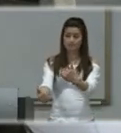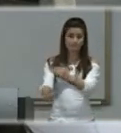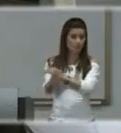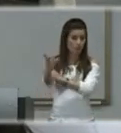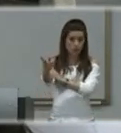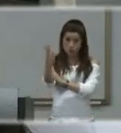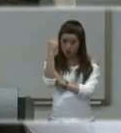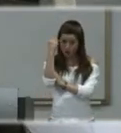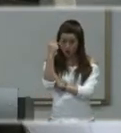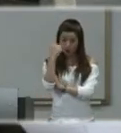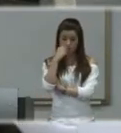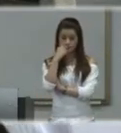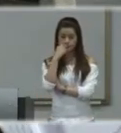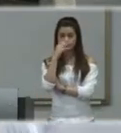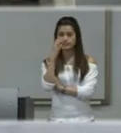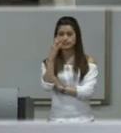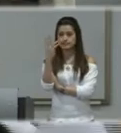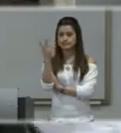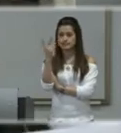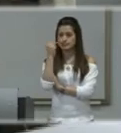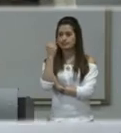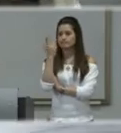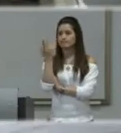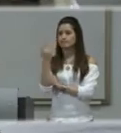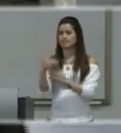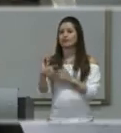va a dar pie para que se